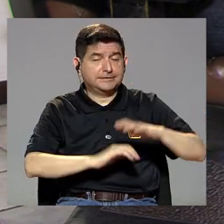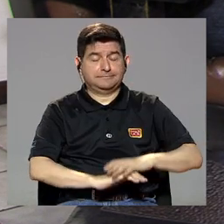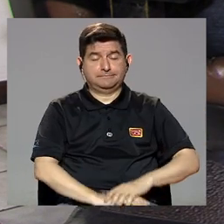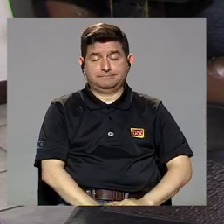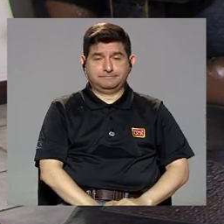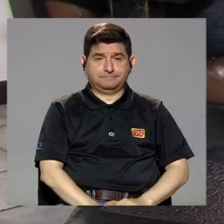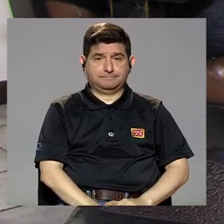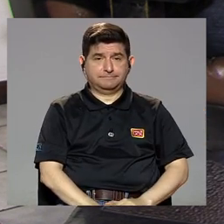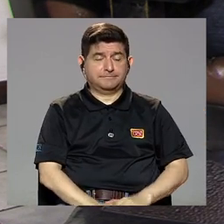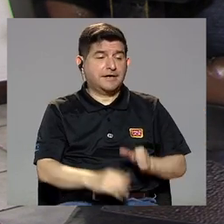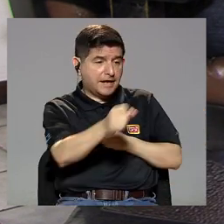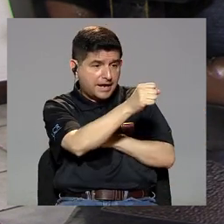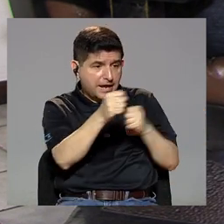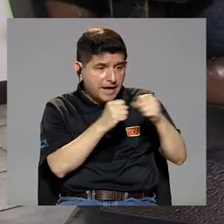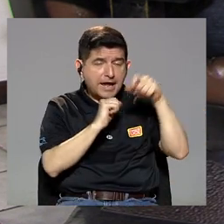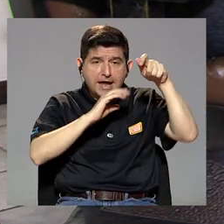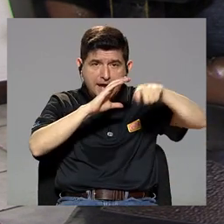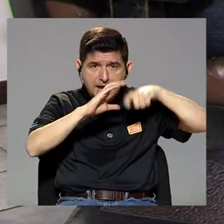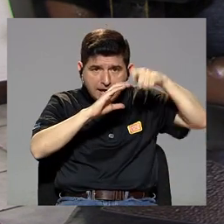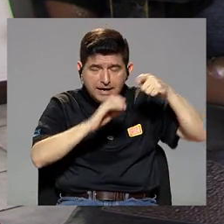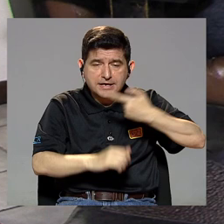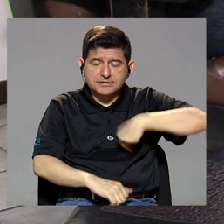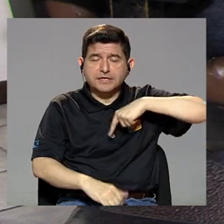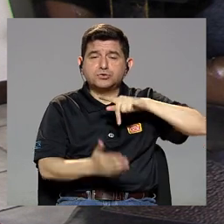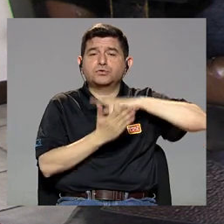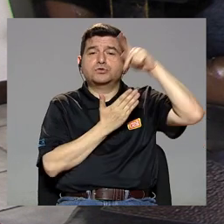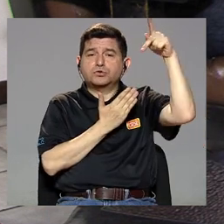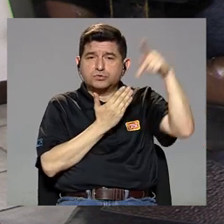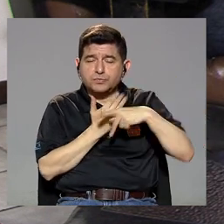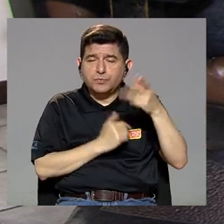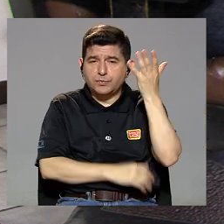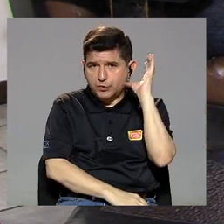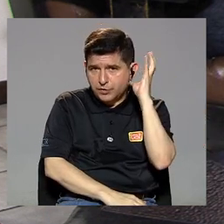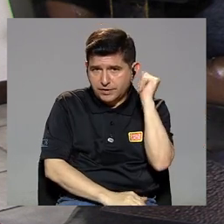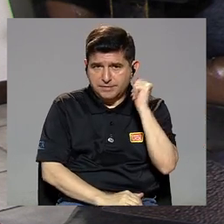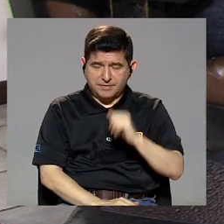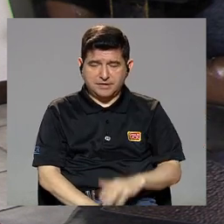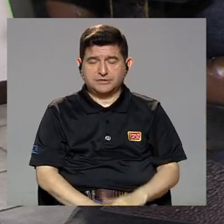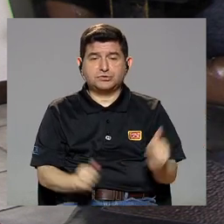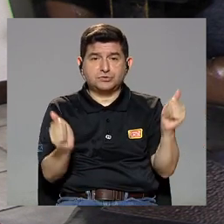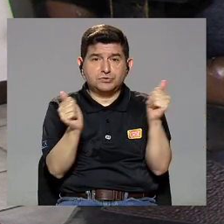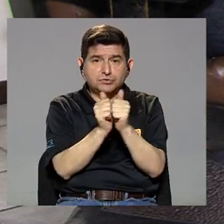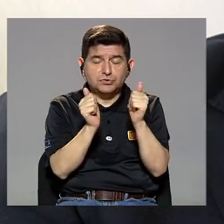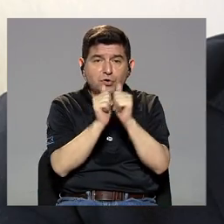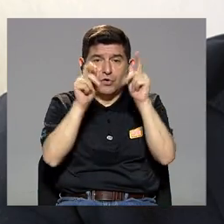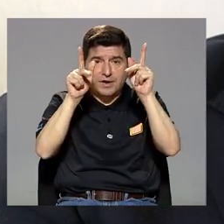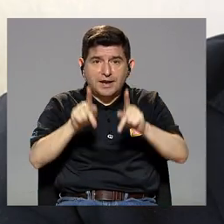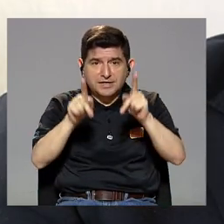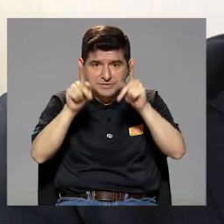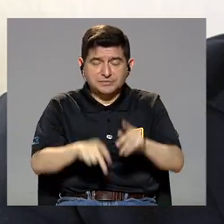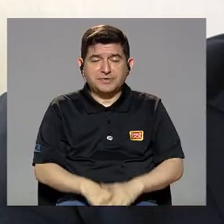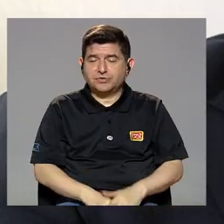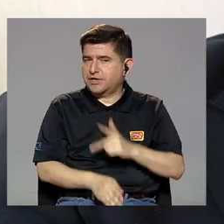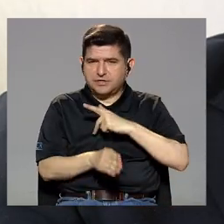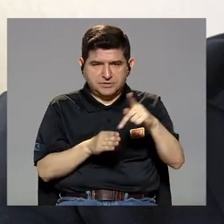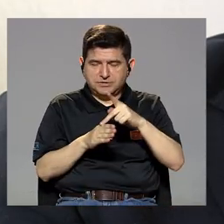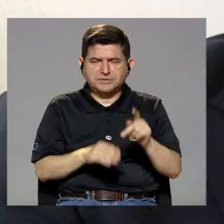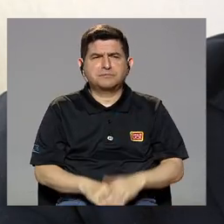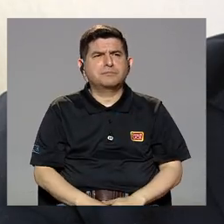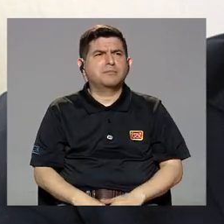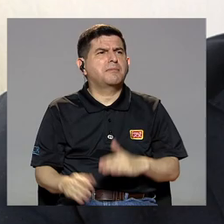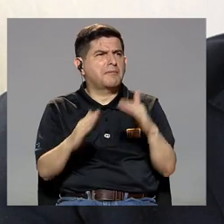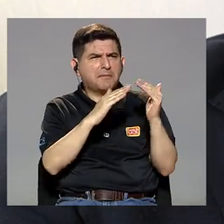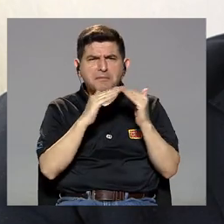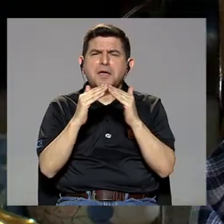en la sala del cine hacíamos lo programa de radio con la hora de aficionados para el barrio también fue